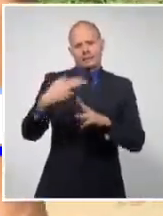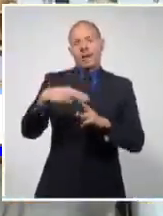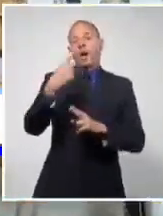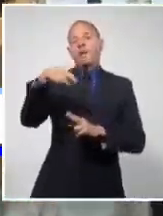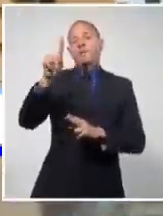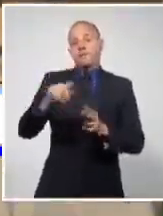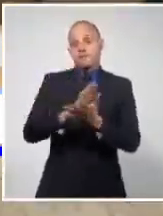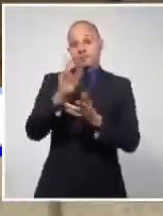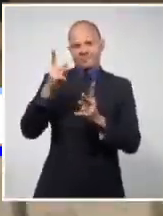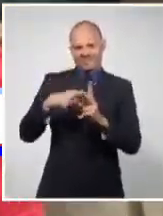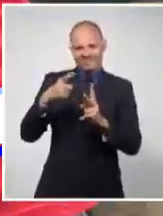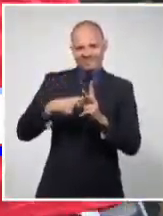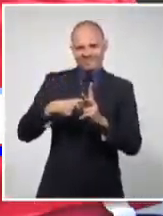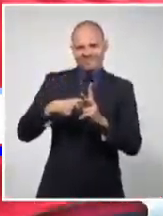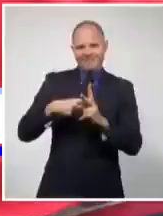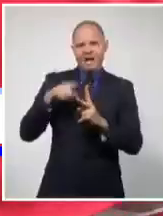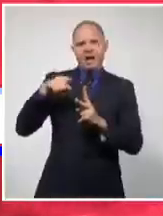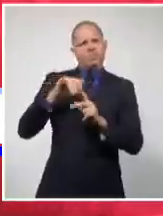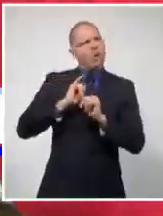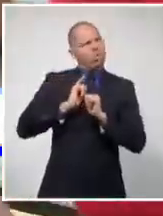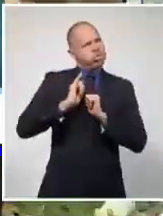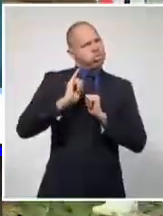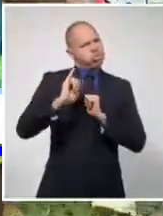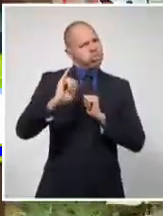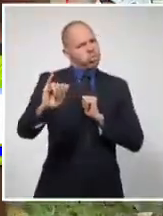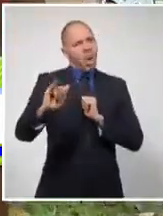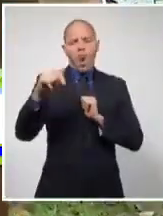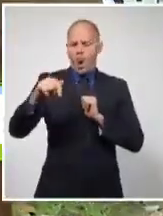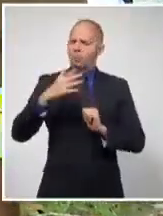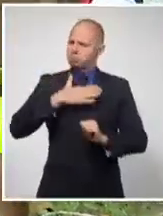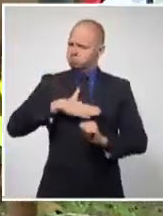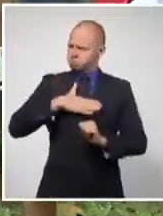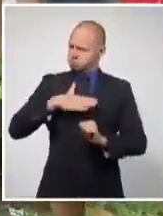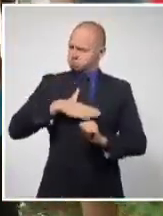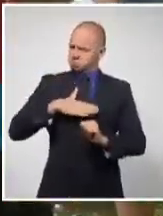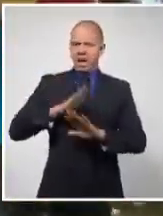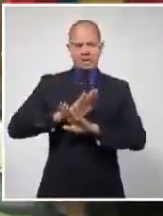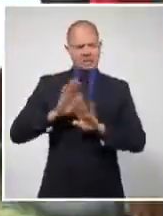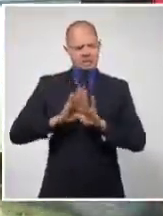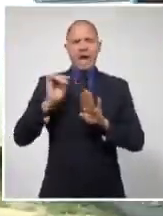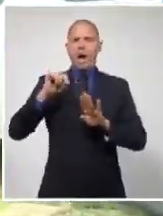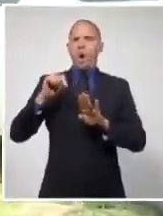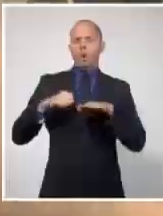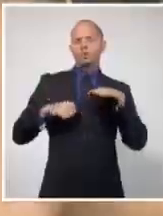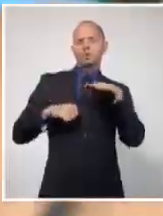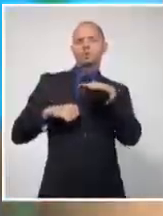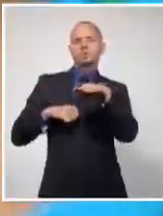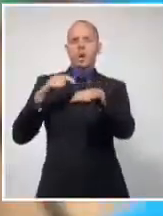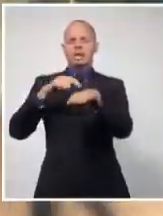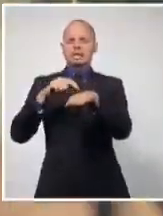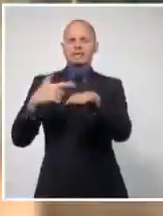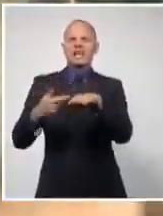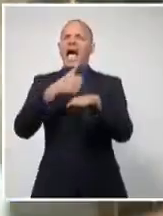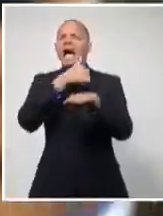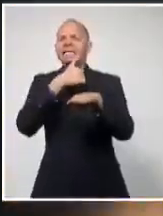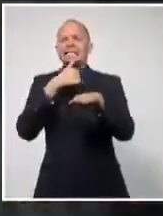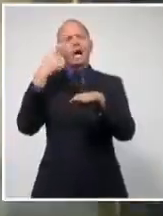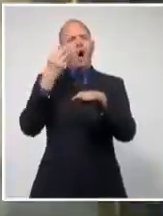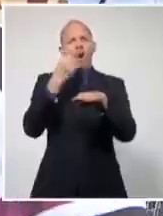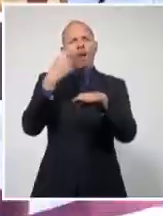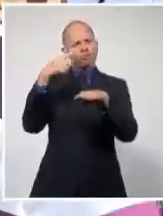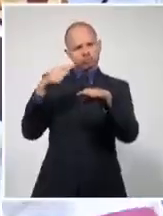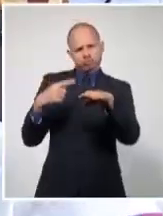estrategias de control, organización y venta para que estos productos llegaran a los cerca de 120 núcleos familiares que residen aquí. A mí me